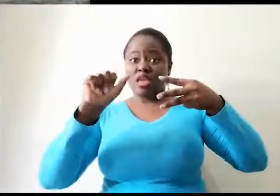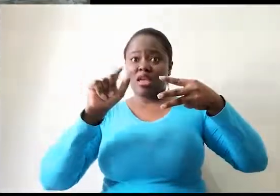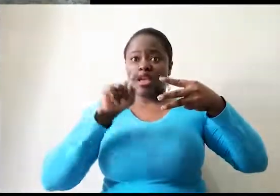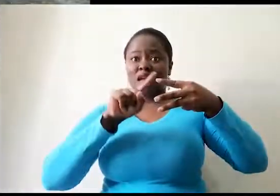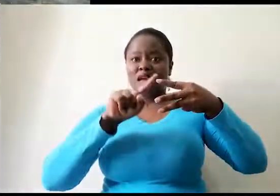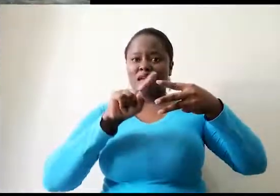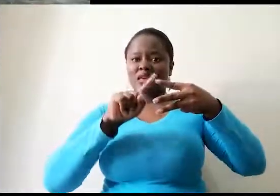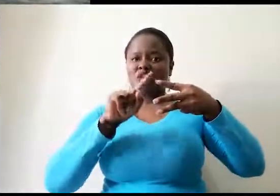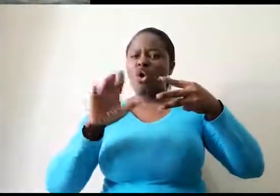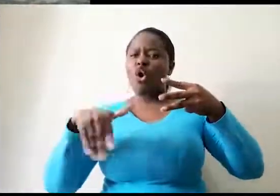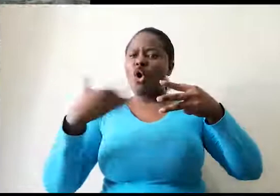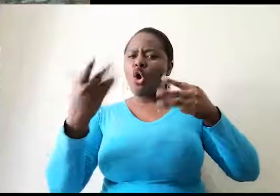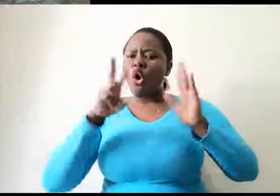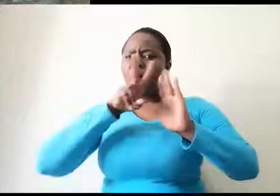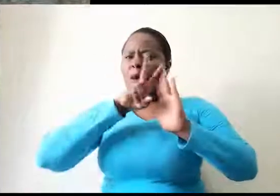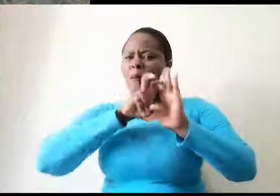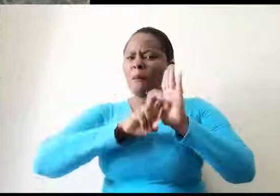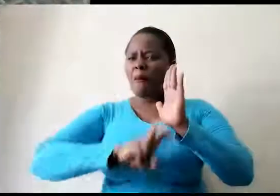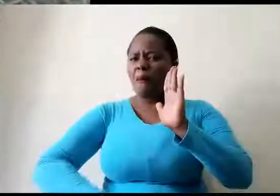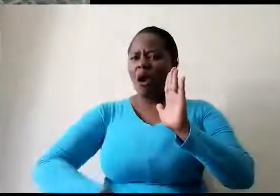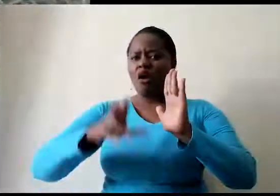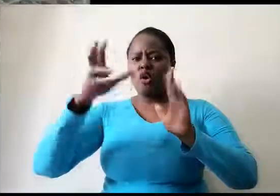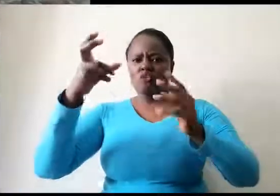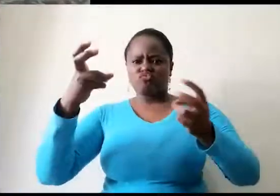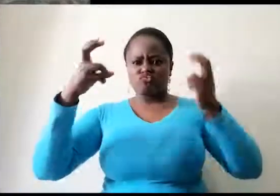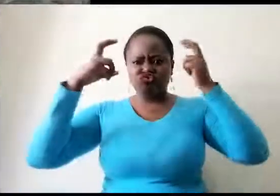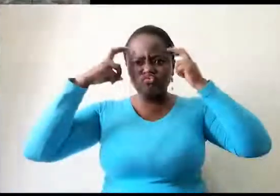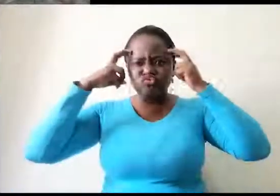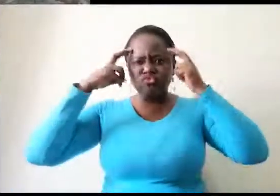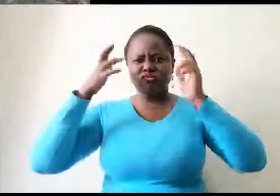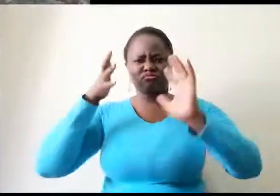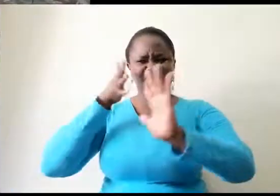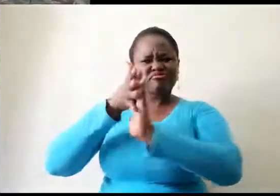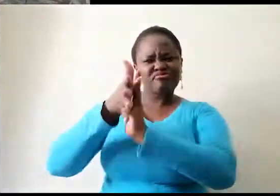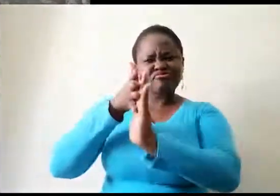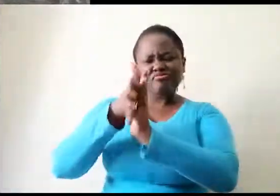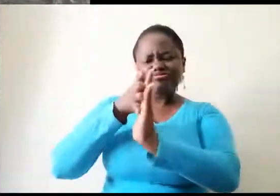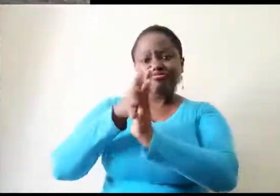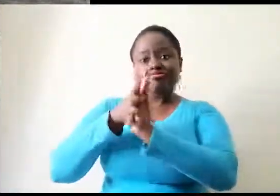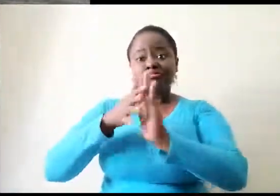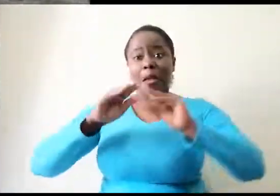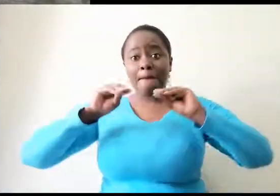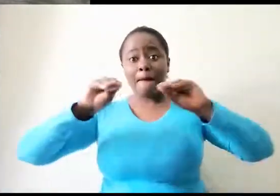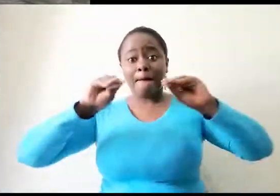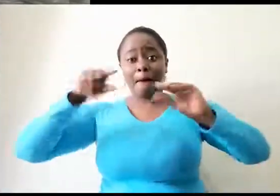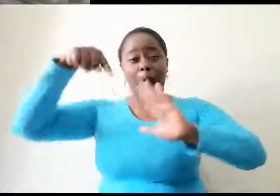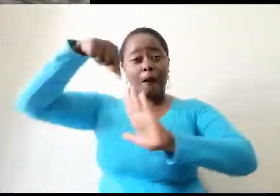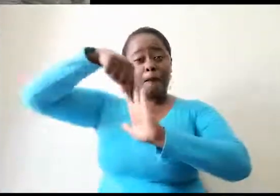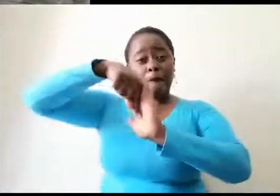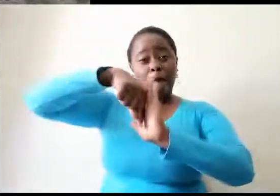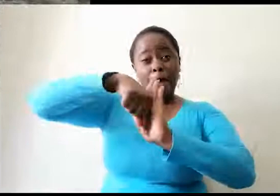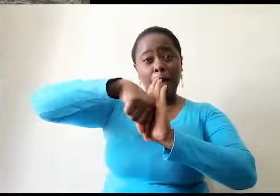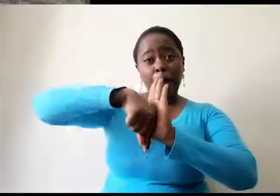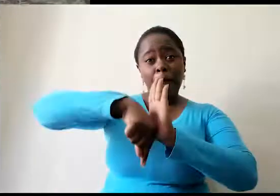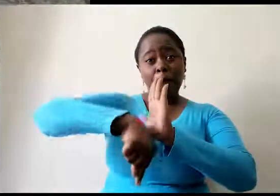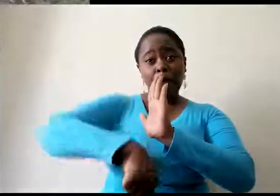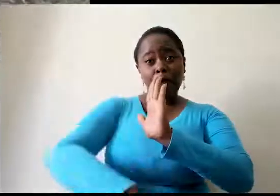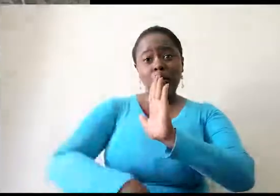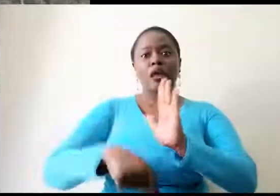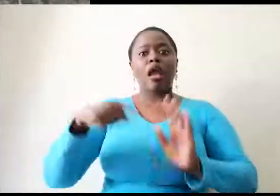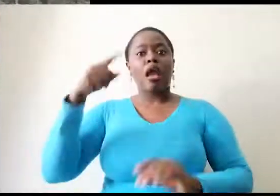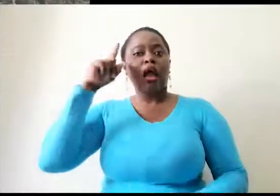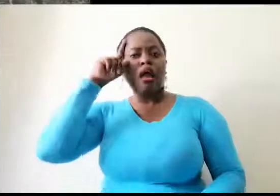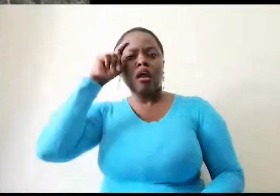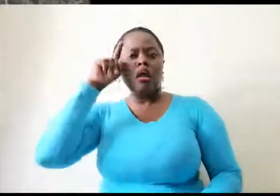que trata de su epistemología o su teoría del conocimiento, que entre otras cosas es sensualista, es